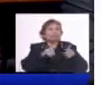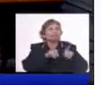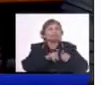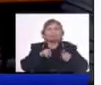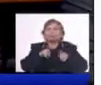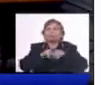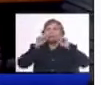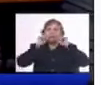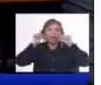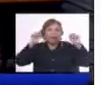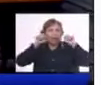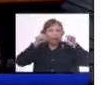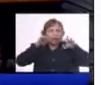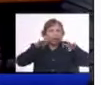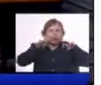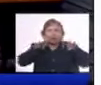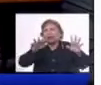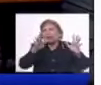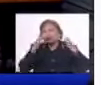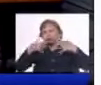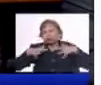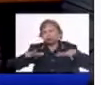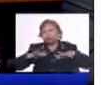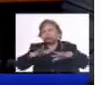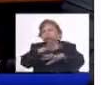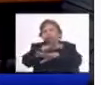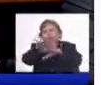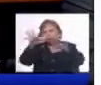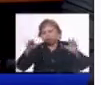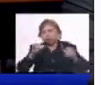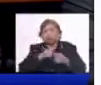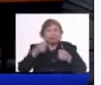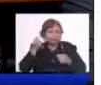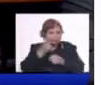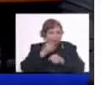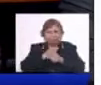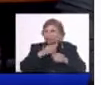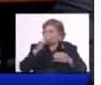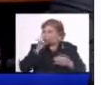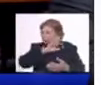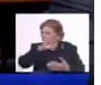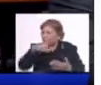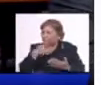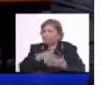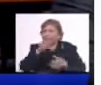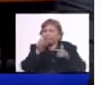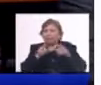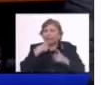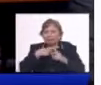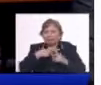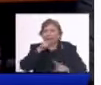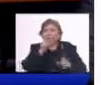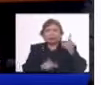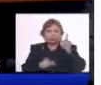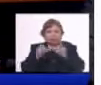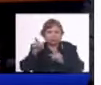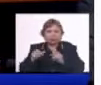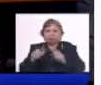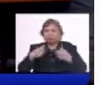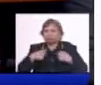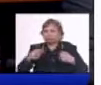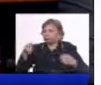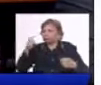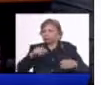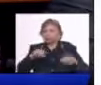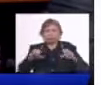los manifestantes, por supuesto. Nuestra obligación es trabajar en favor de la población. Y eso es lo que hemos venido a